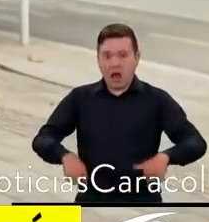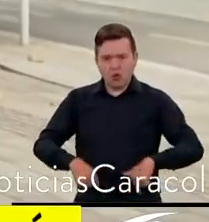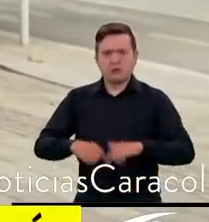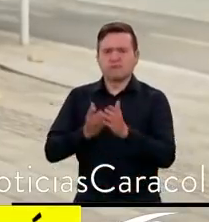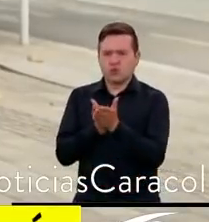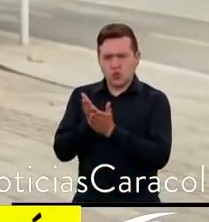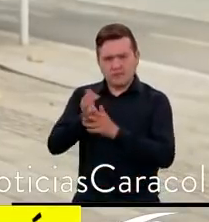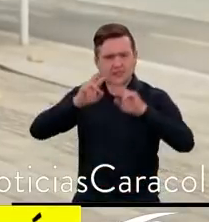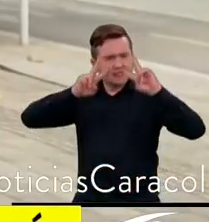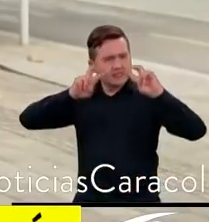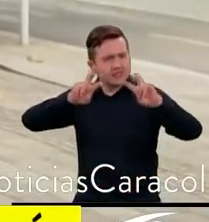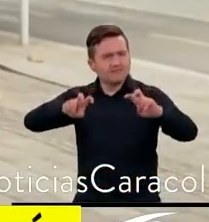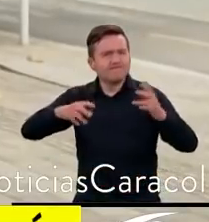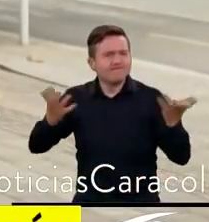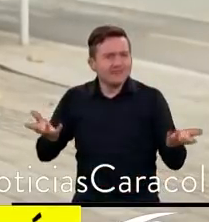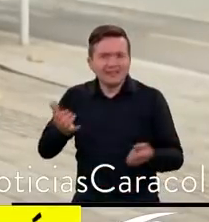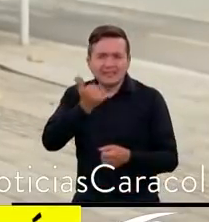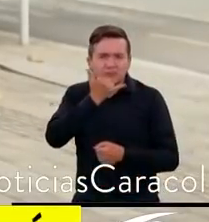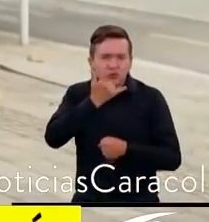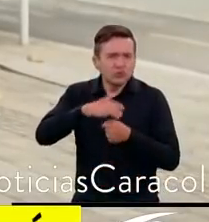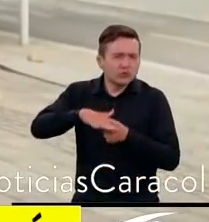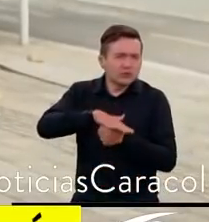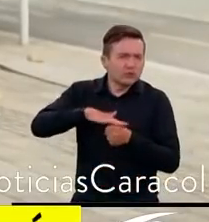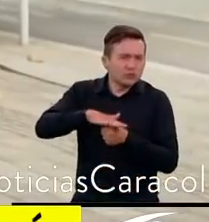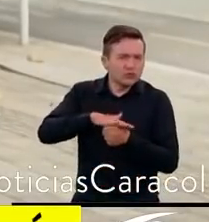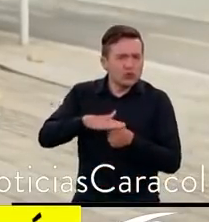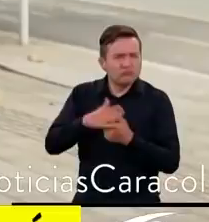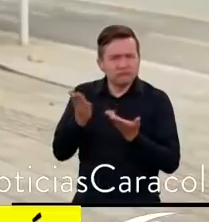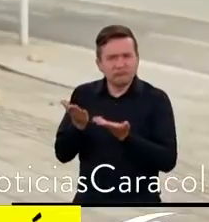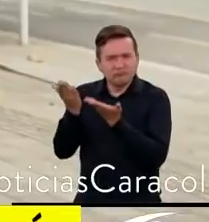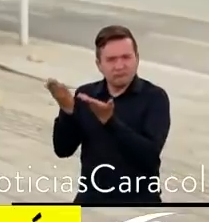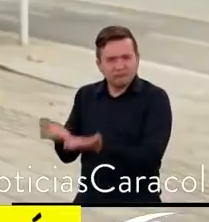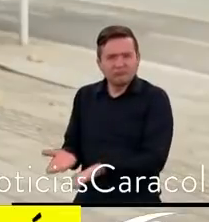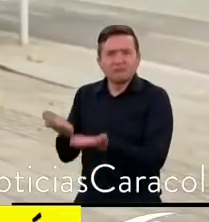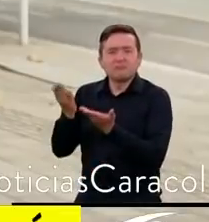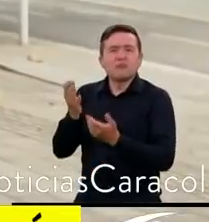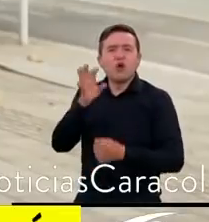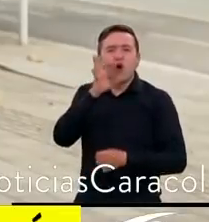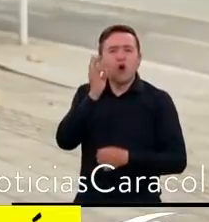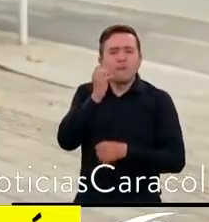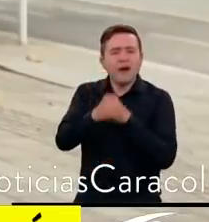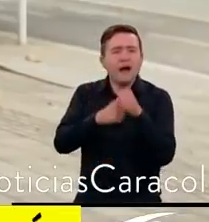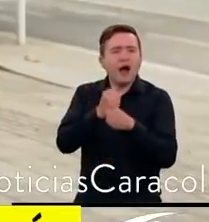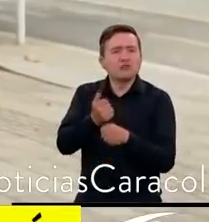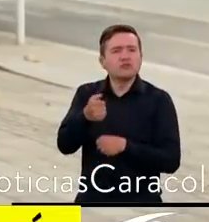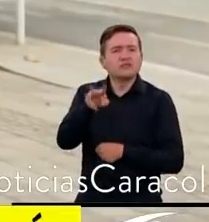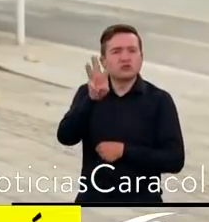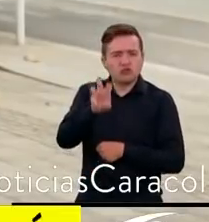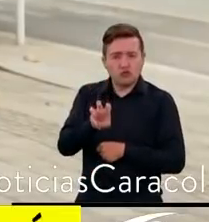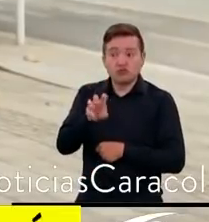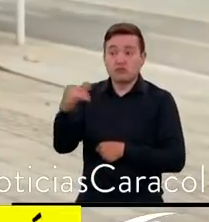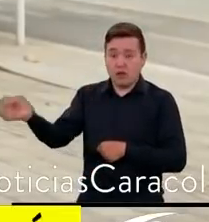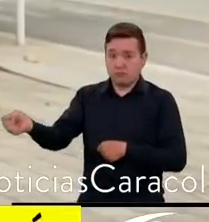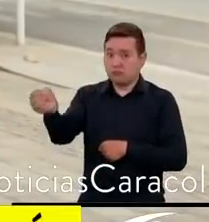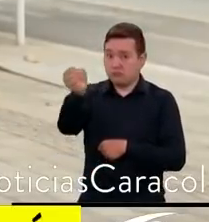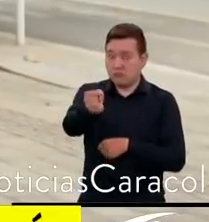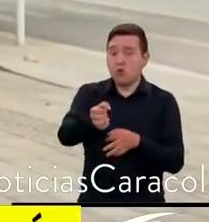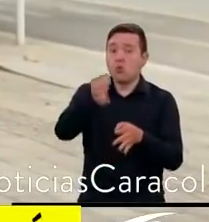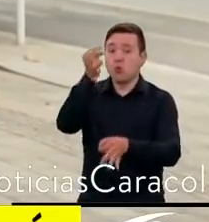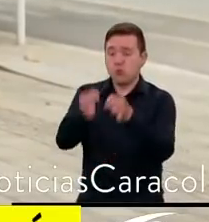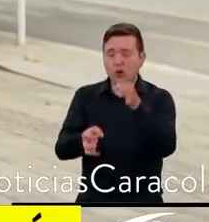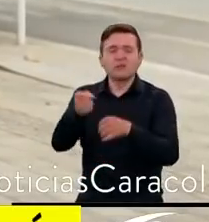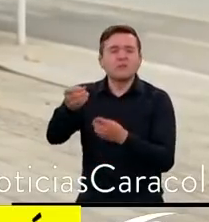investigando lo que ocurrió. Este hombre de 18 años también deberá responder por los delitos de